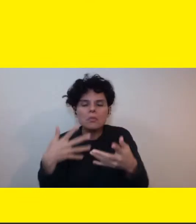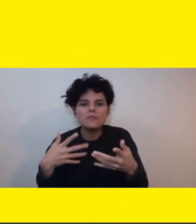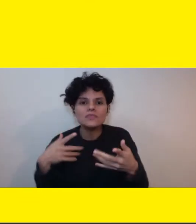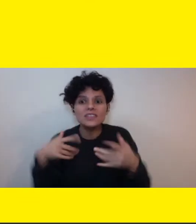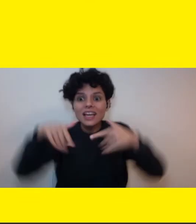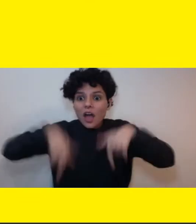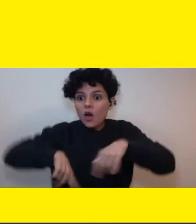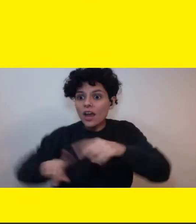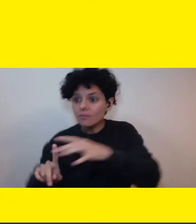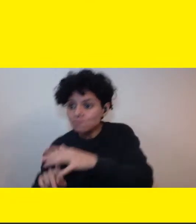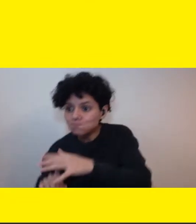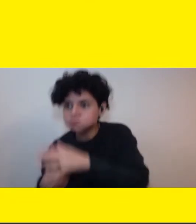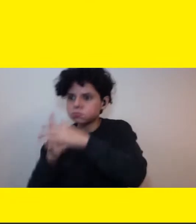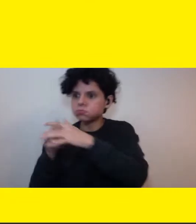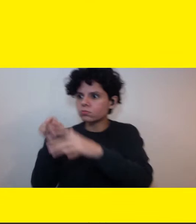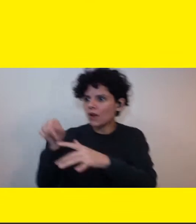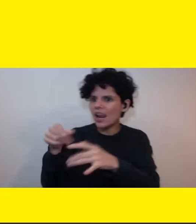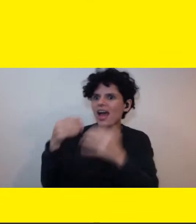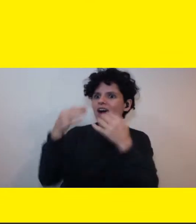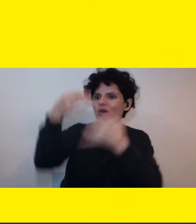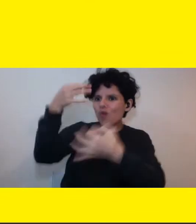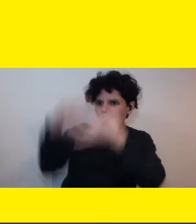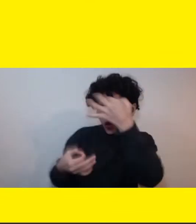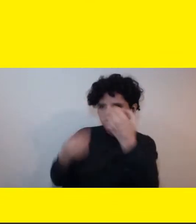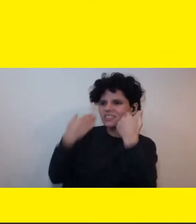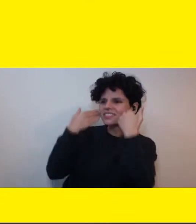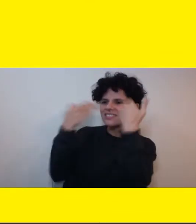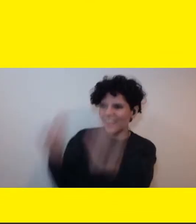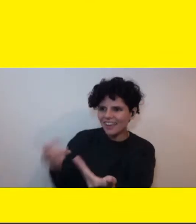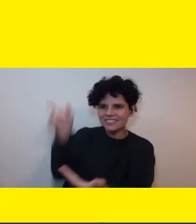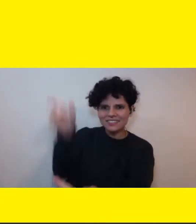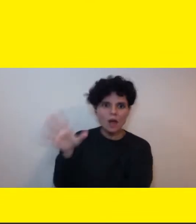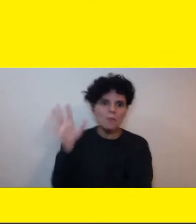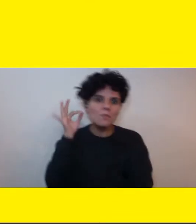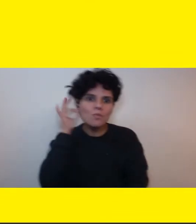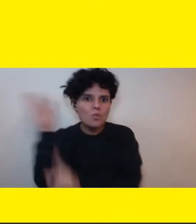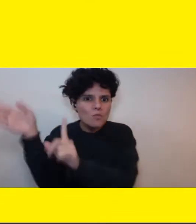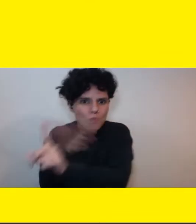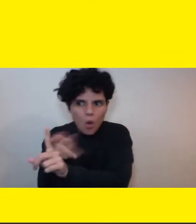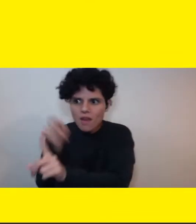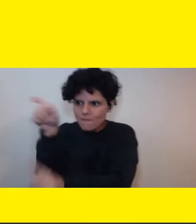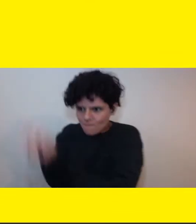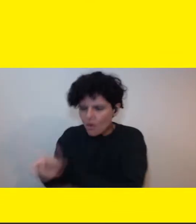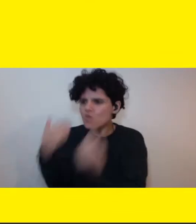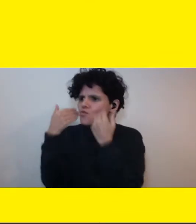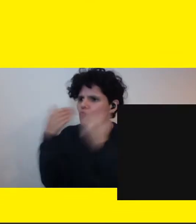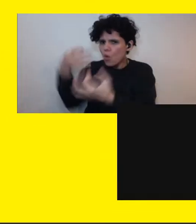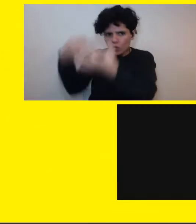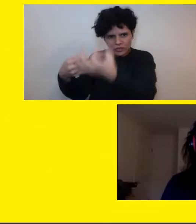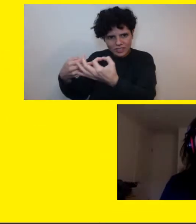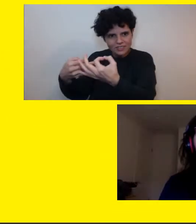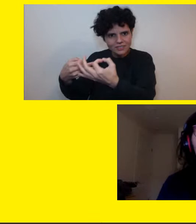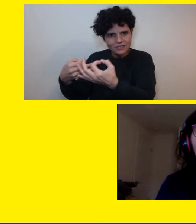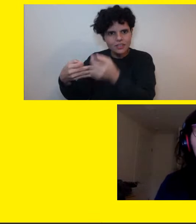plantea Alejandra respecto a la búsqueda de justicia, verdad y reparación para nosotras mismas, las mujeres.